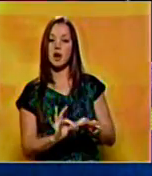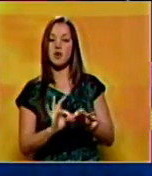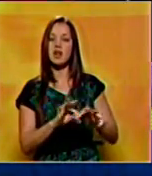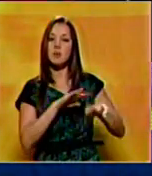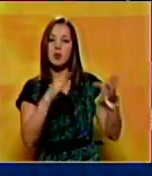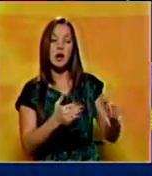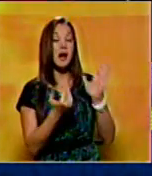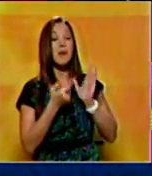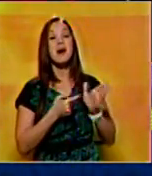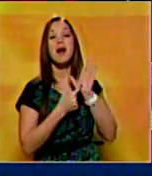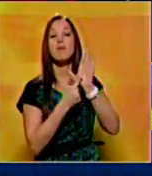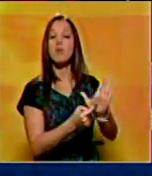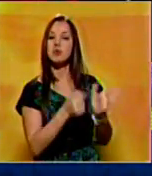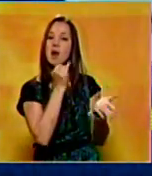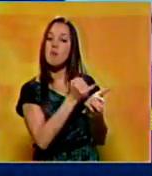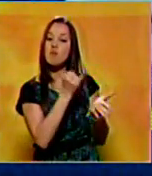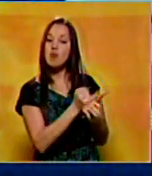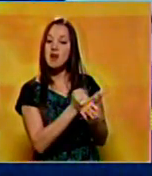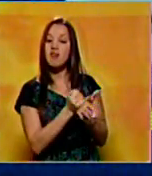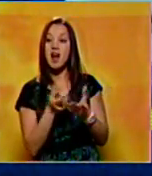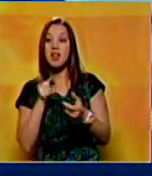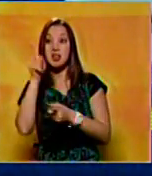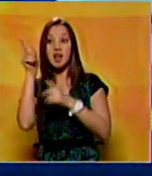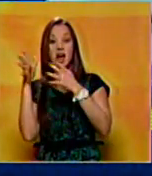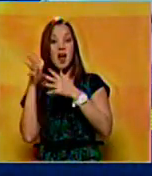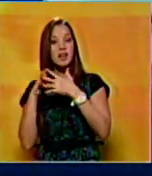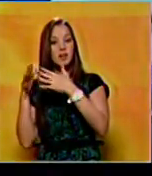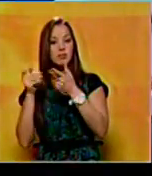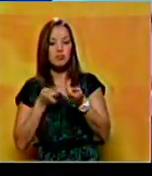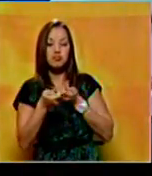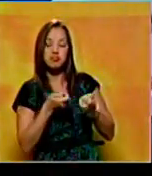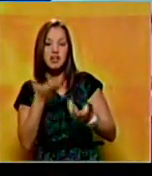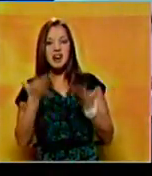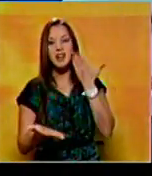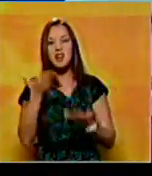mostrar pruebas y elementos sobre la presunta estrategia extranjera de desestabilizar el país.